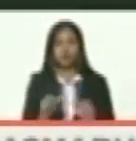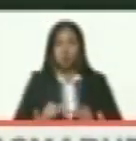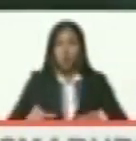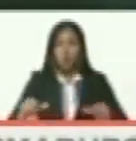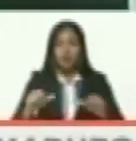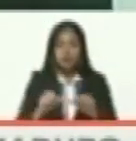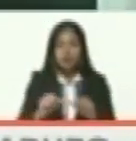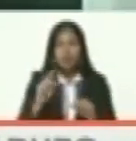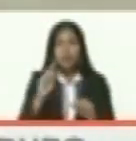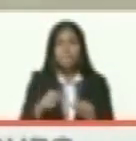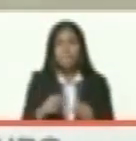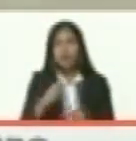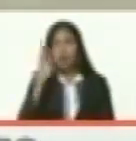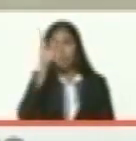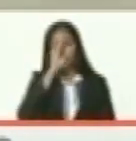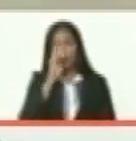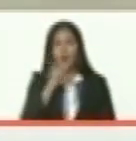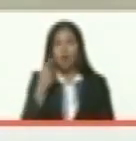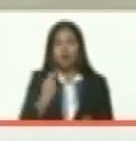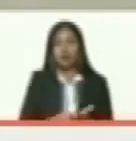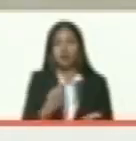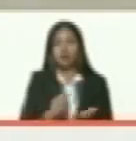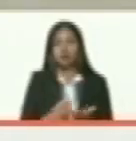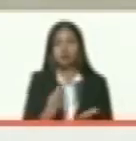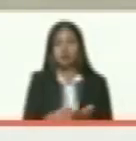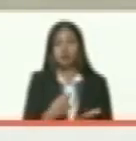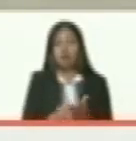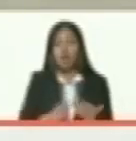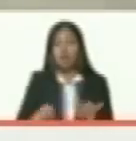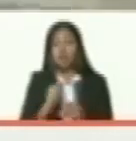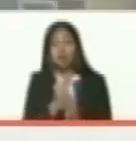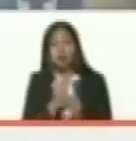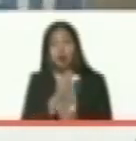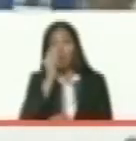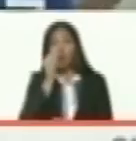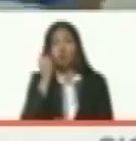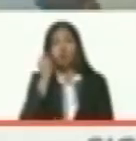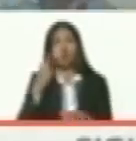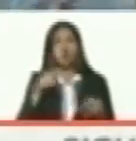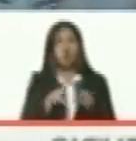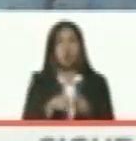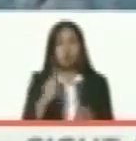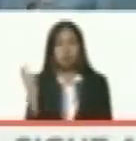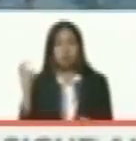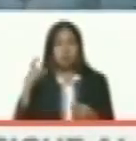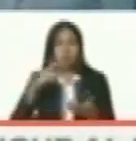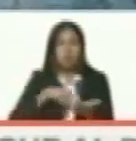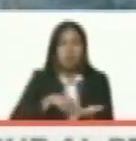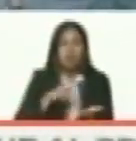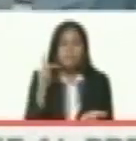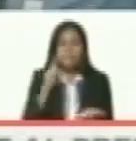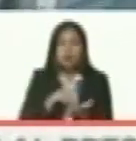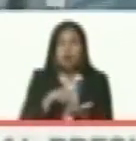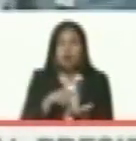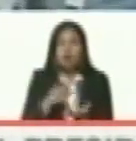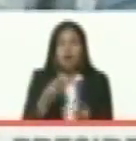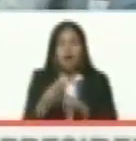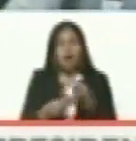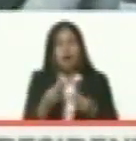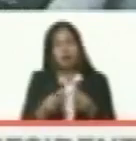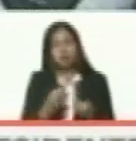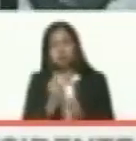de el Banco del Tesoro. Ahí están sus trabajadoras, sus trabajadores. Usted viene para acá, hace sus